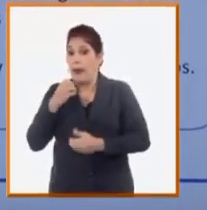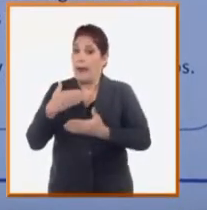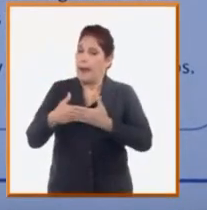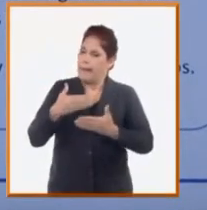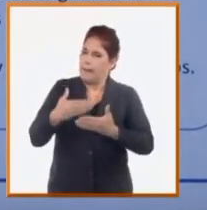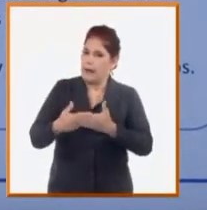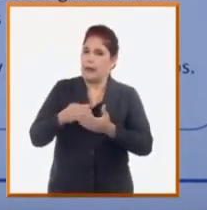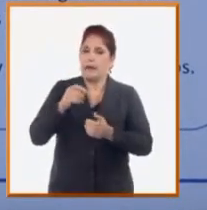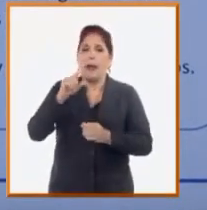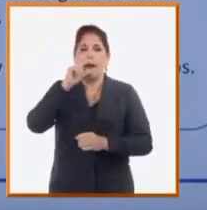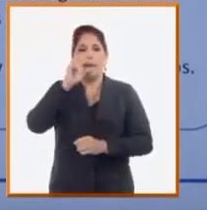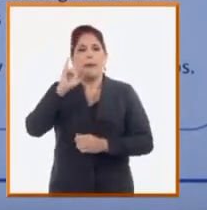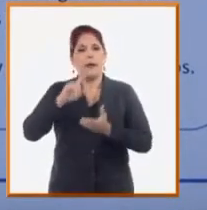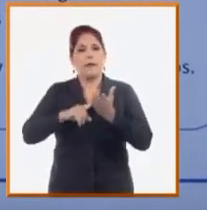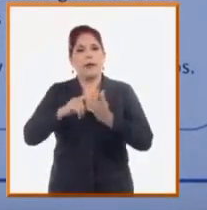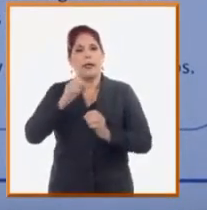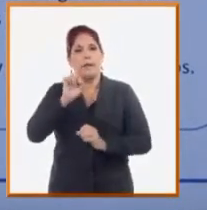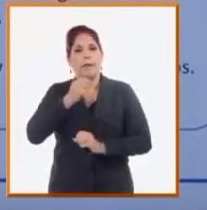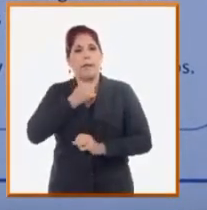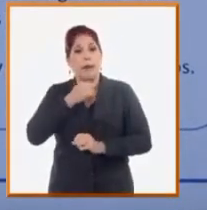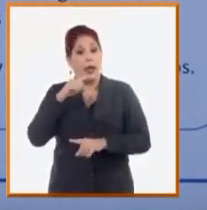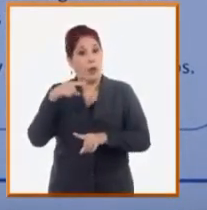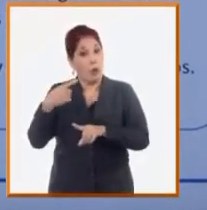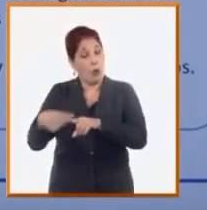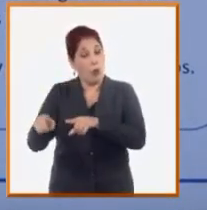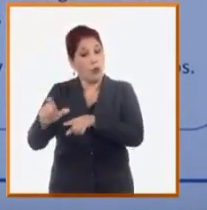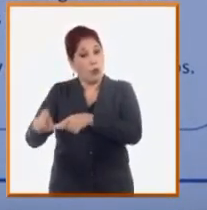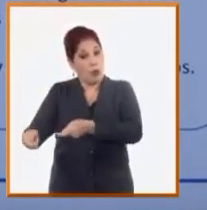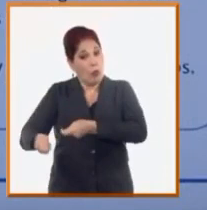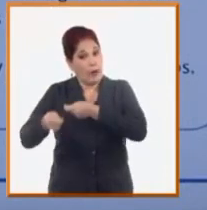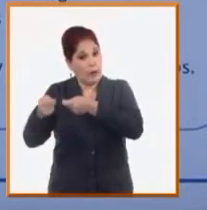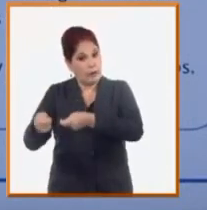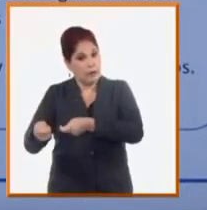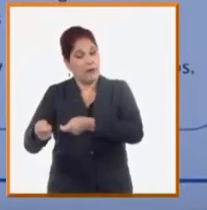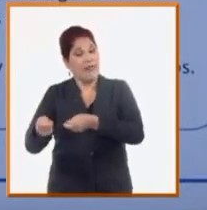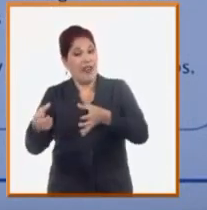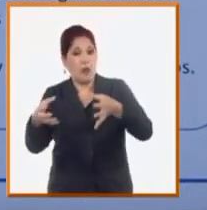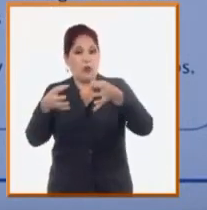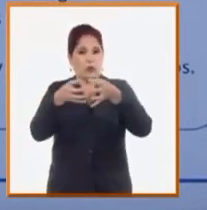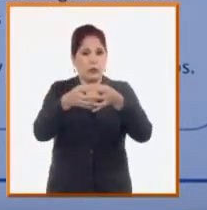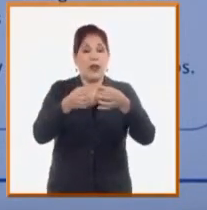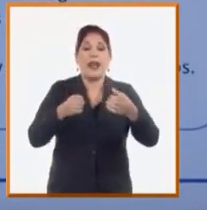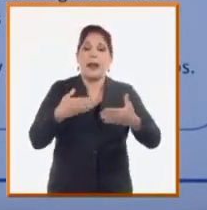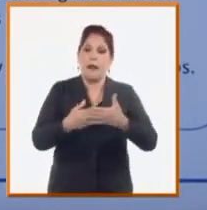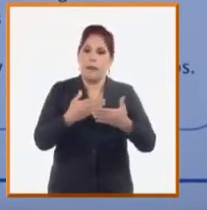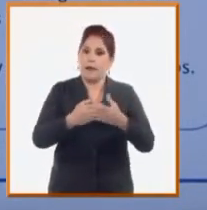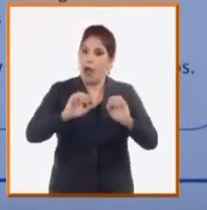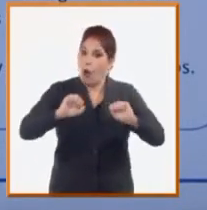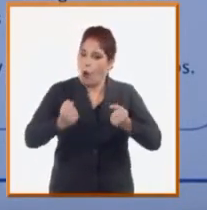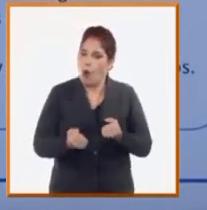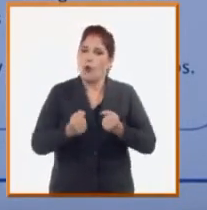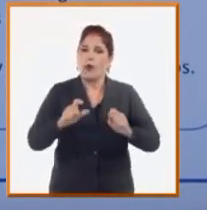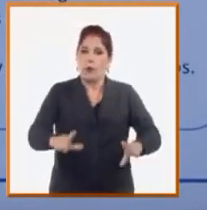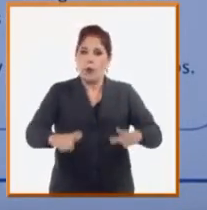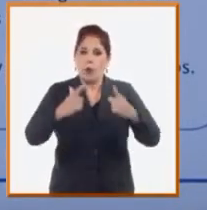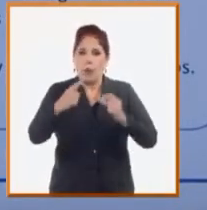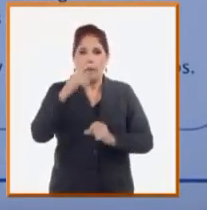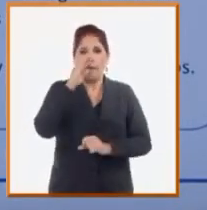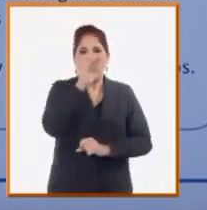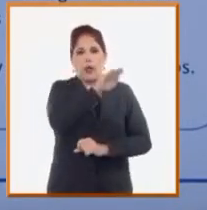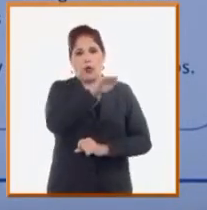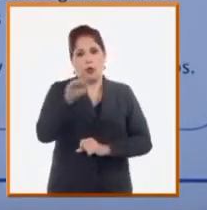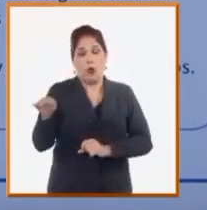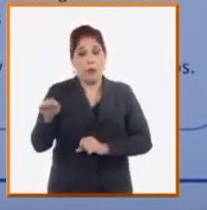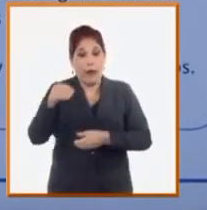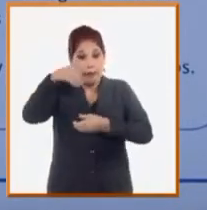ser cooperativas no agropecuarias es un tema importante porque los convierte en una empresa y los obliga a cumplir determinadas normativas que se